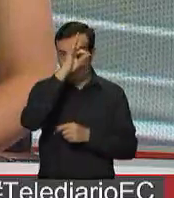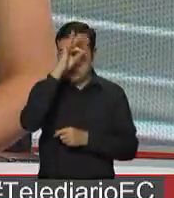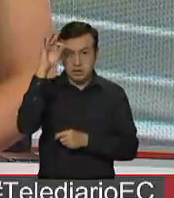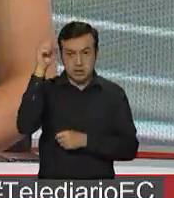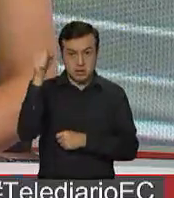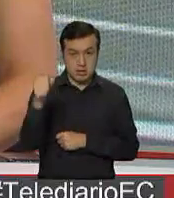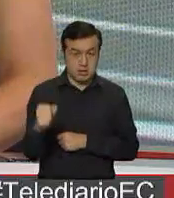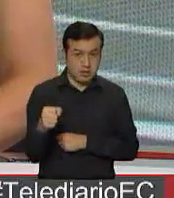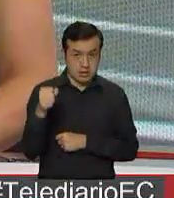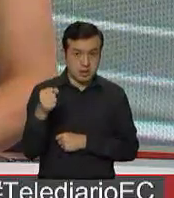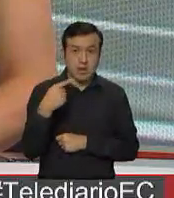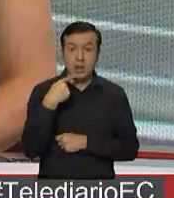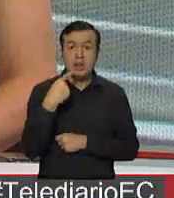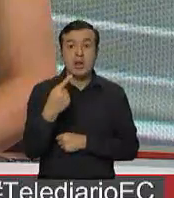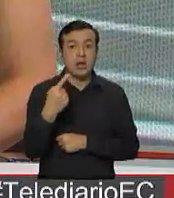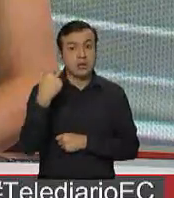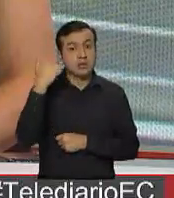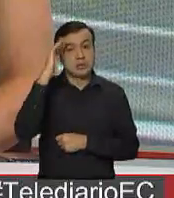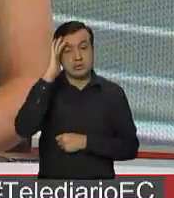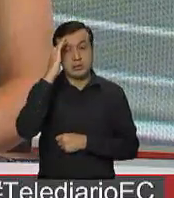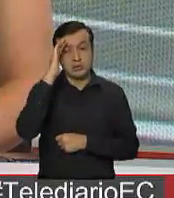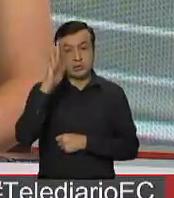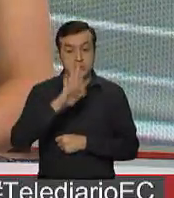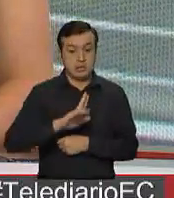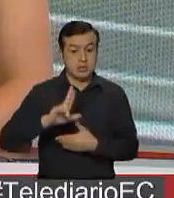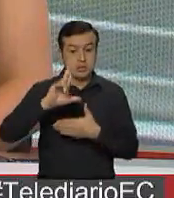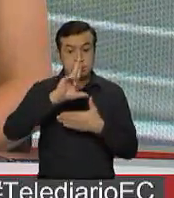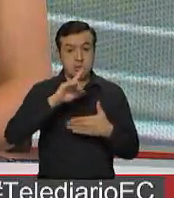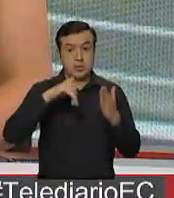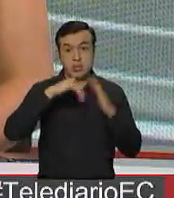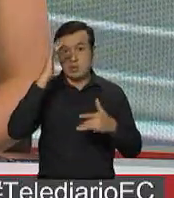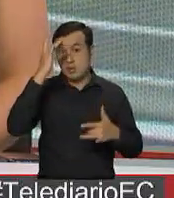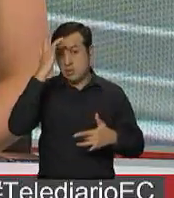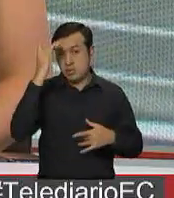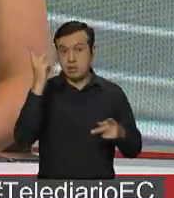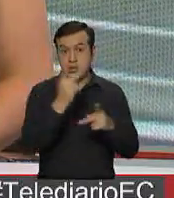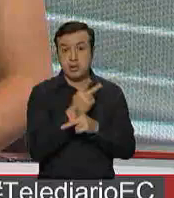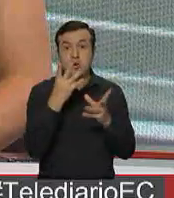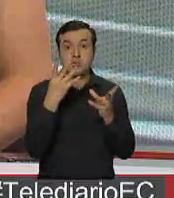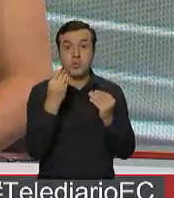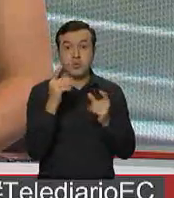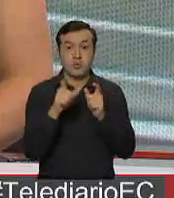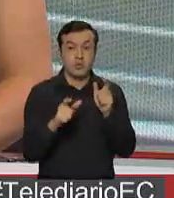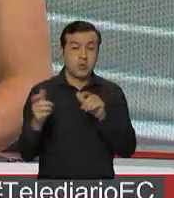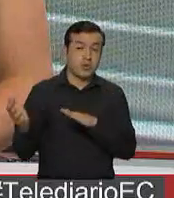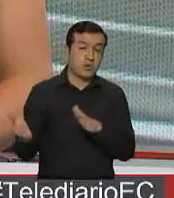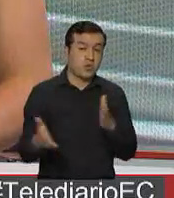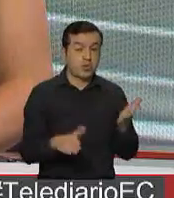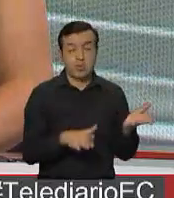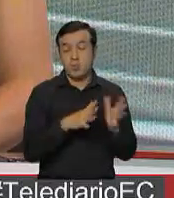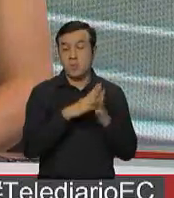Francisco expresó su preocupación por América Latina, donde el virus sigue cobrándose muchas víctimas.